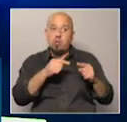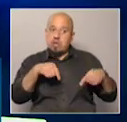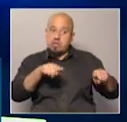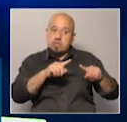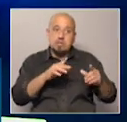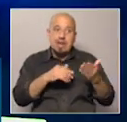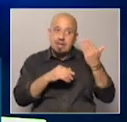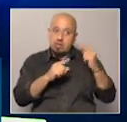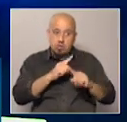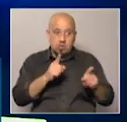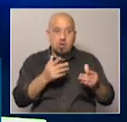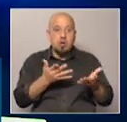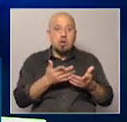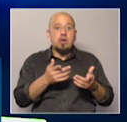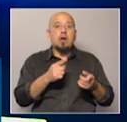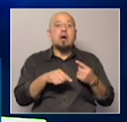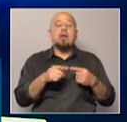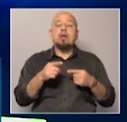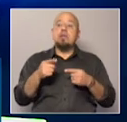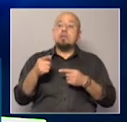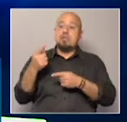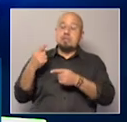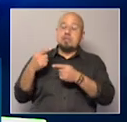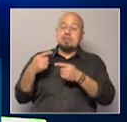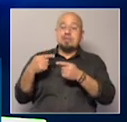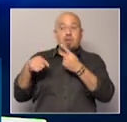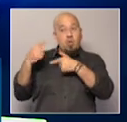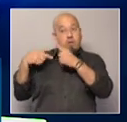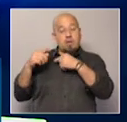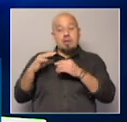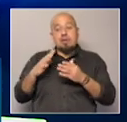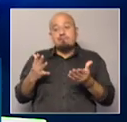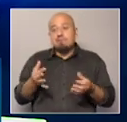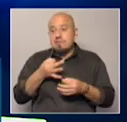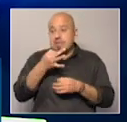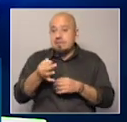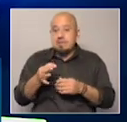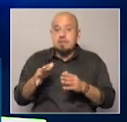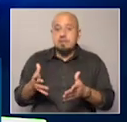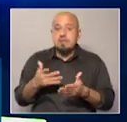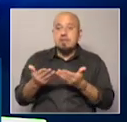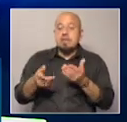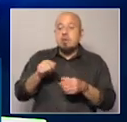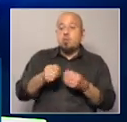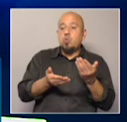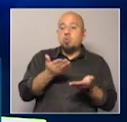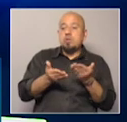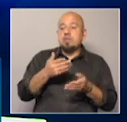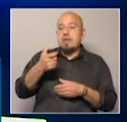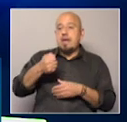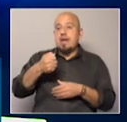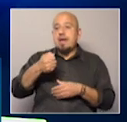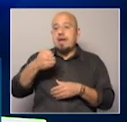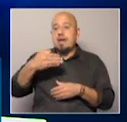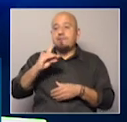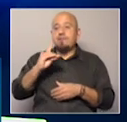antes no era así. No, no era se así. Se vuelve atrás. Exactamente. No es que se vuelva atrás. Como dicen los representantes de la justicia y el propio Pablo Abdala, el presidente del INAU,